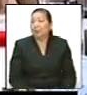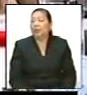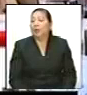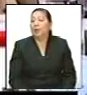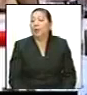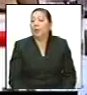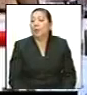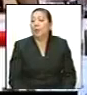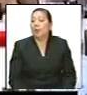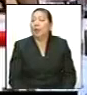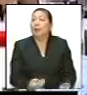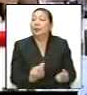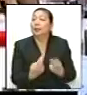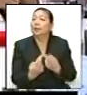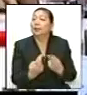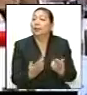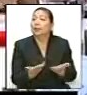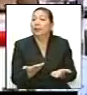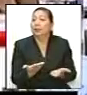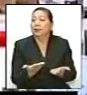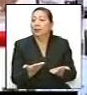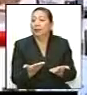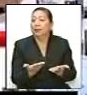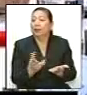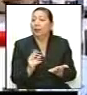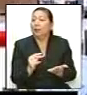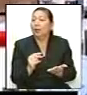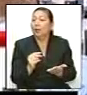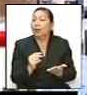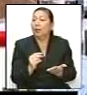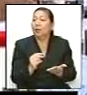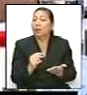ejemplo relacionado al oleoducto